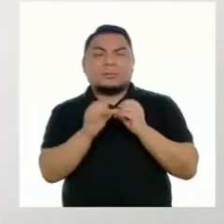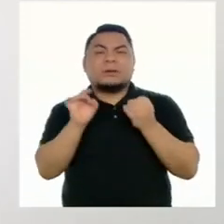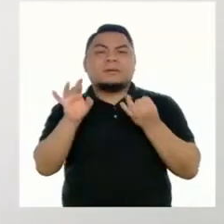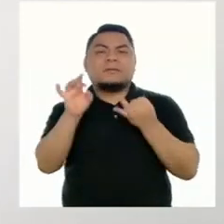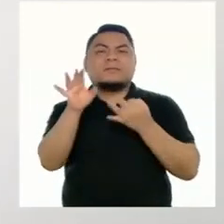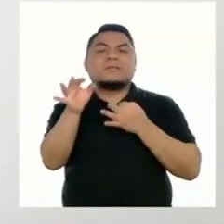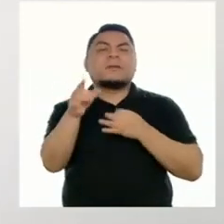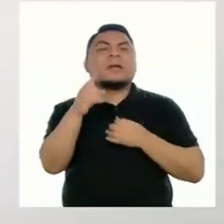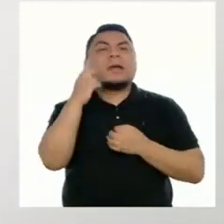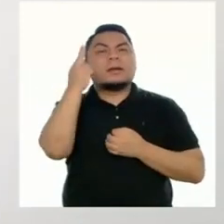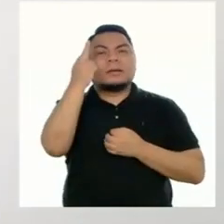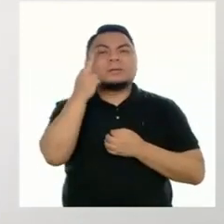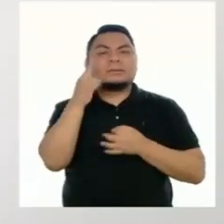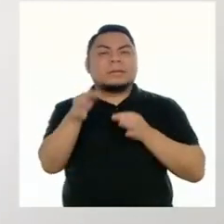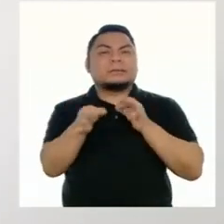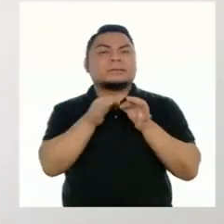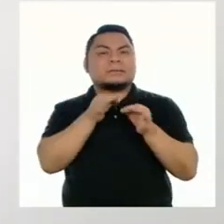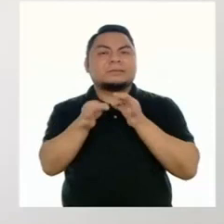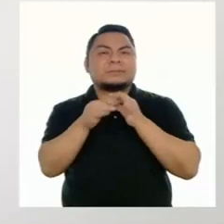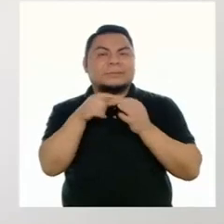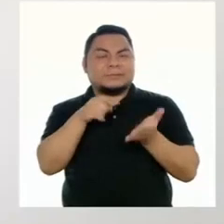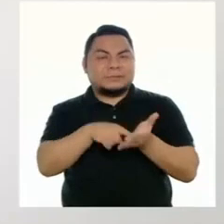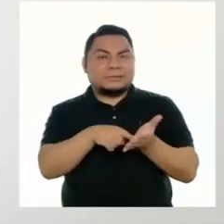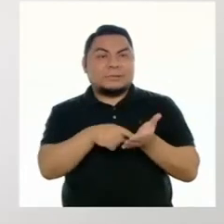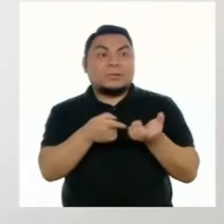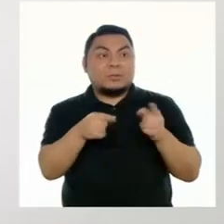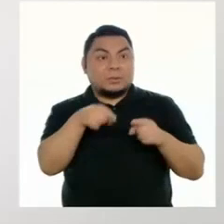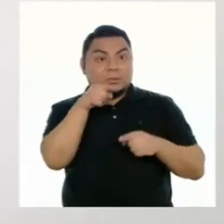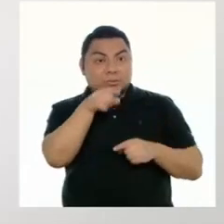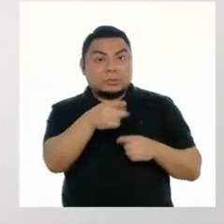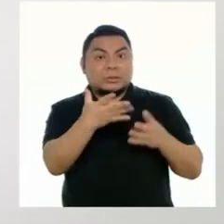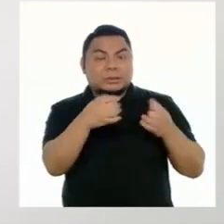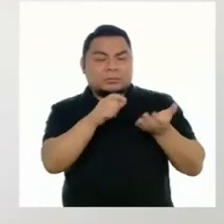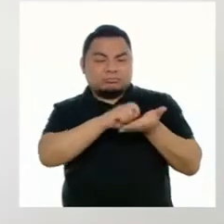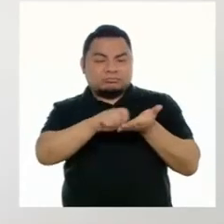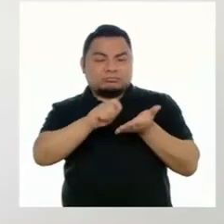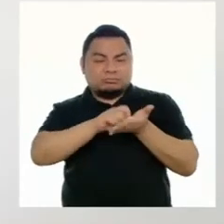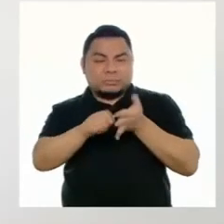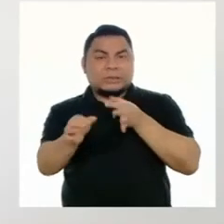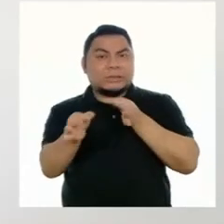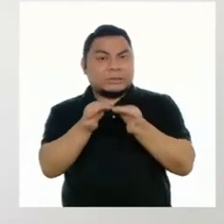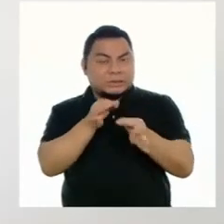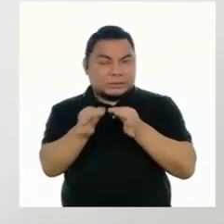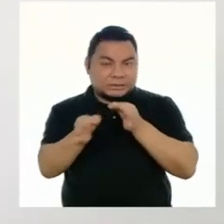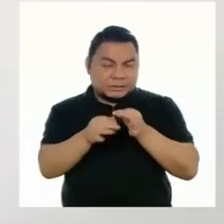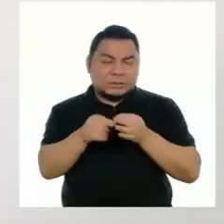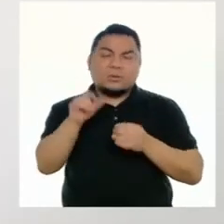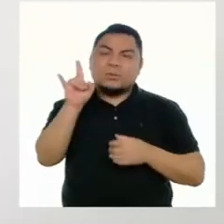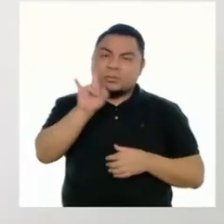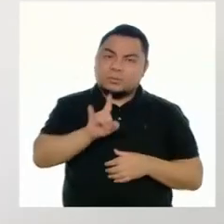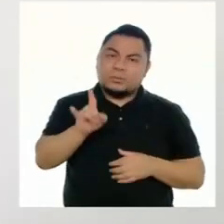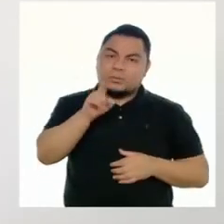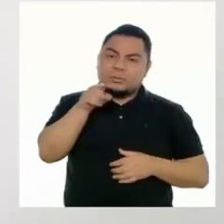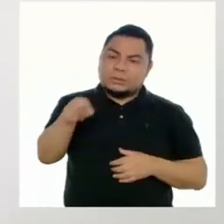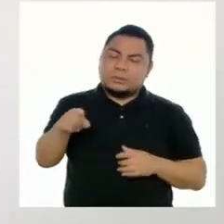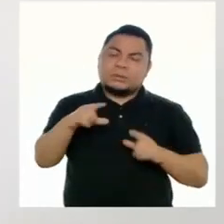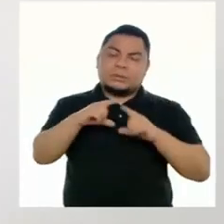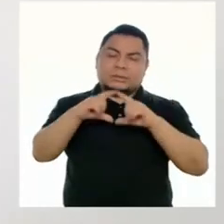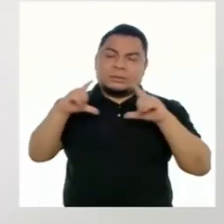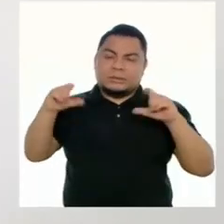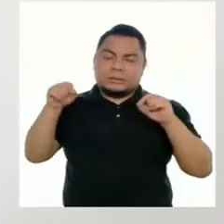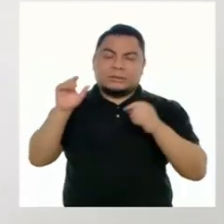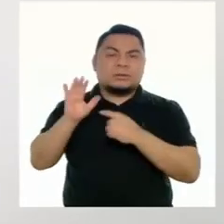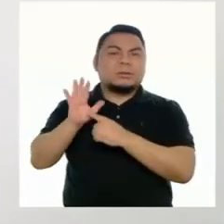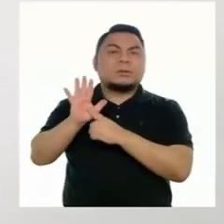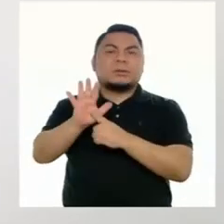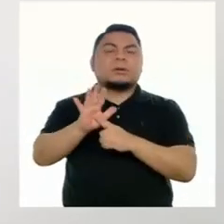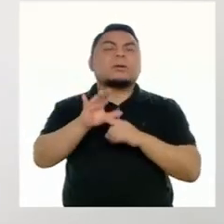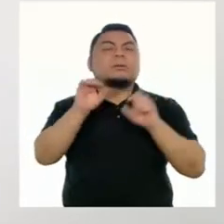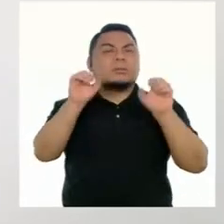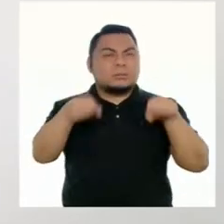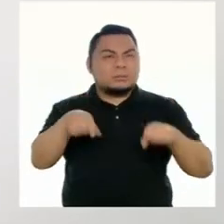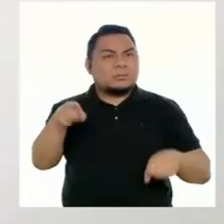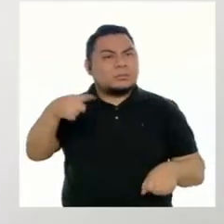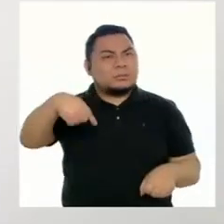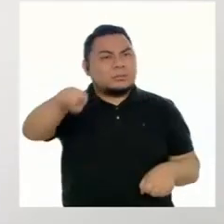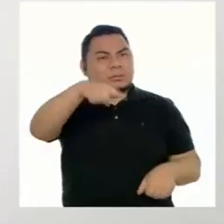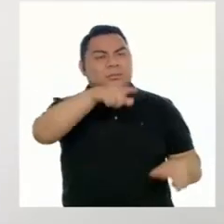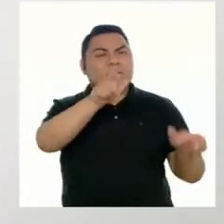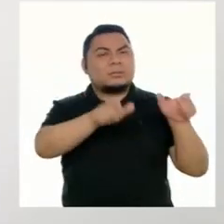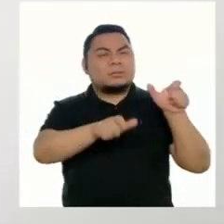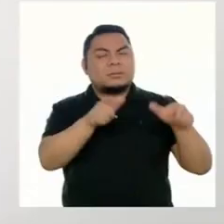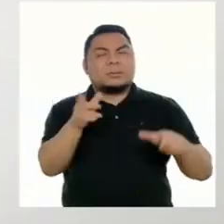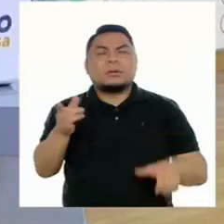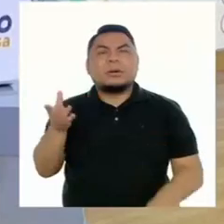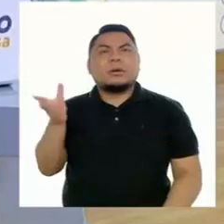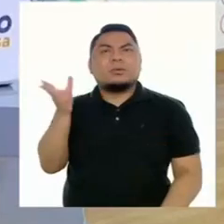diversas razones. Cuando queremos argumentar, usamos este tipo de texto para convencer al